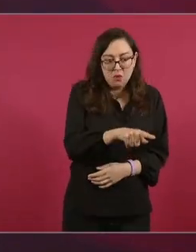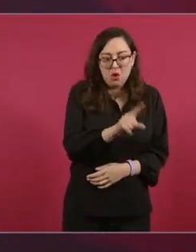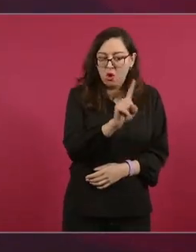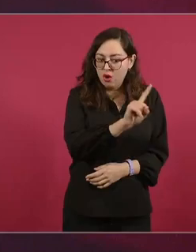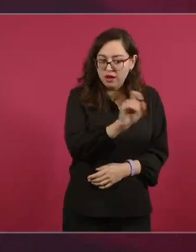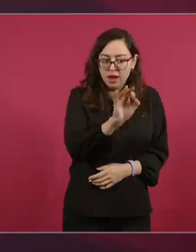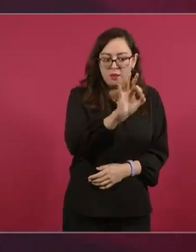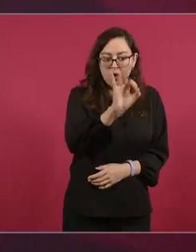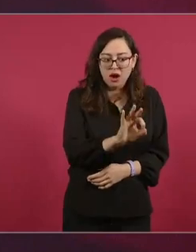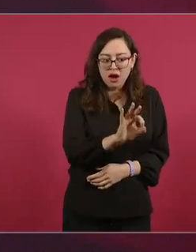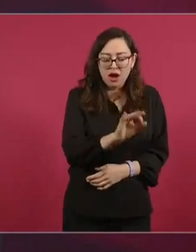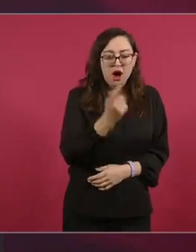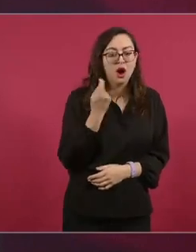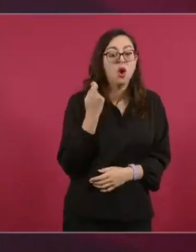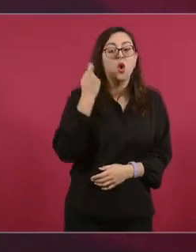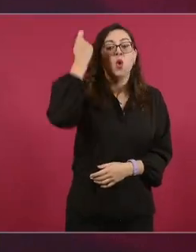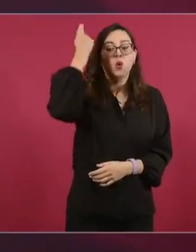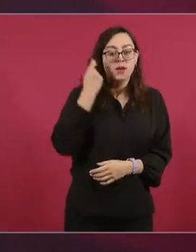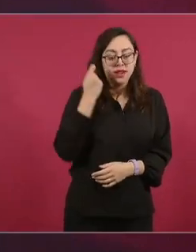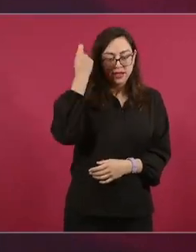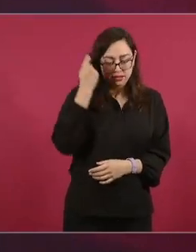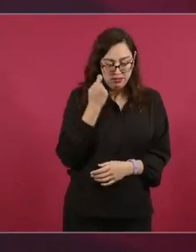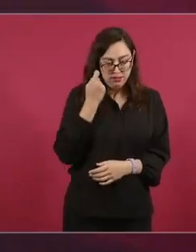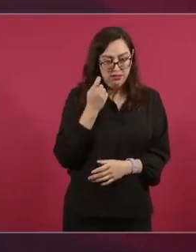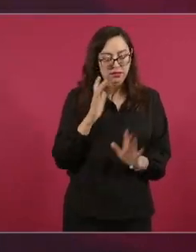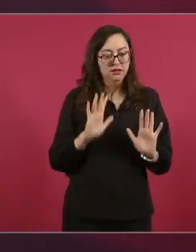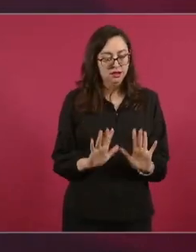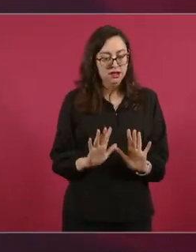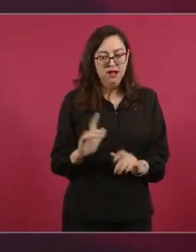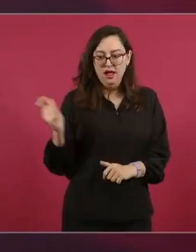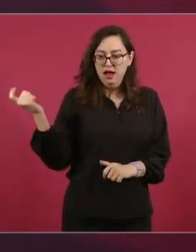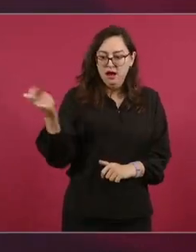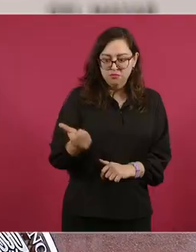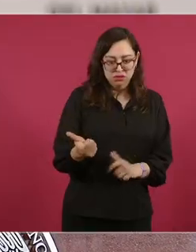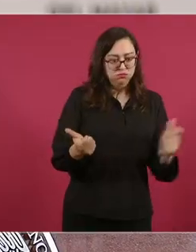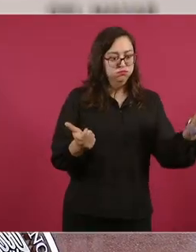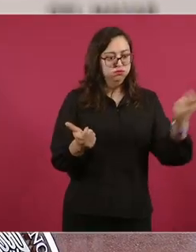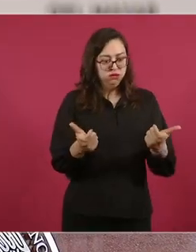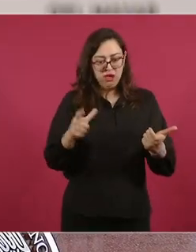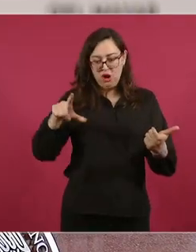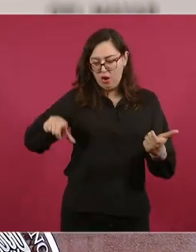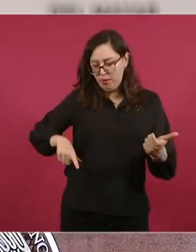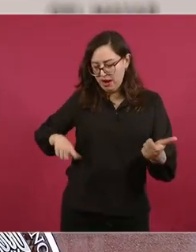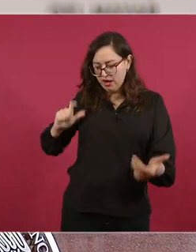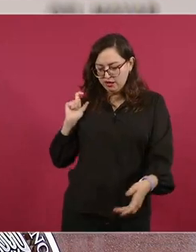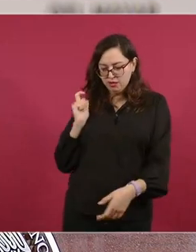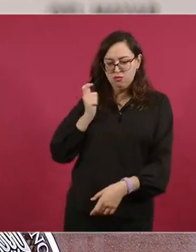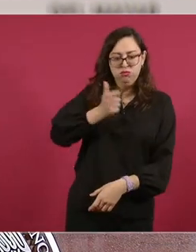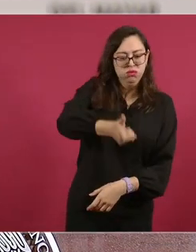se pueda garantizar a través de este fondo complementario ya de lo que han venido generando